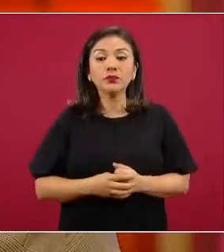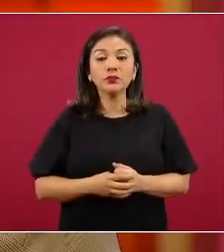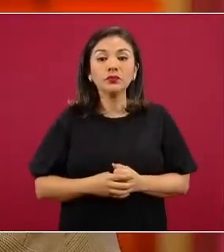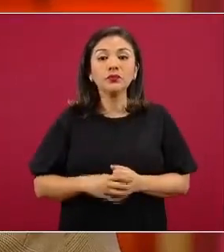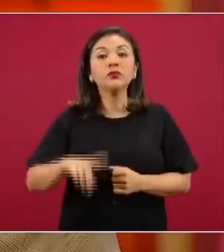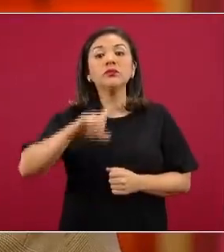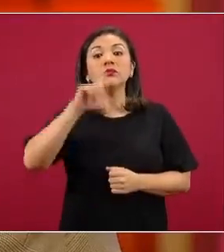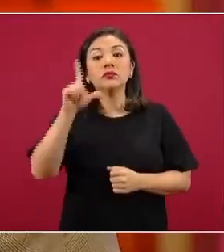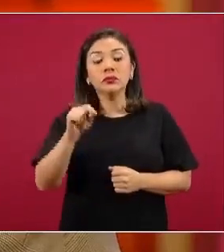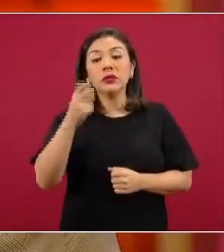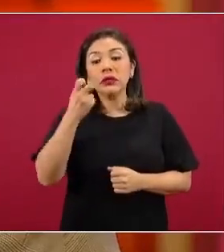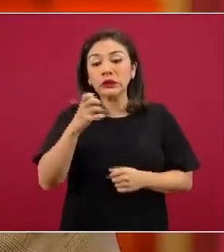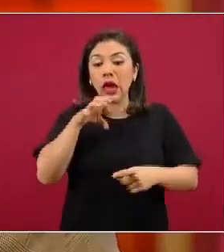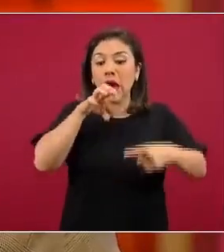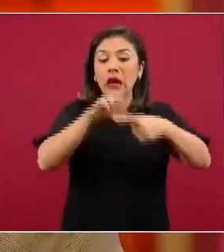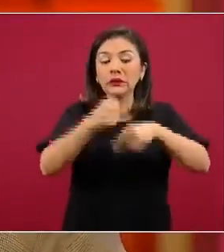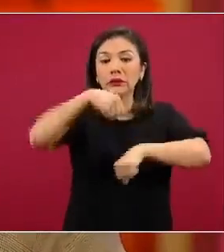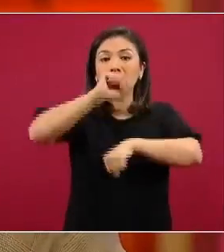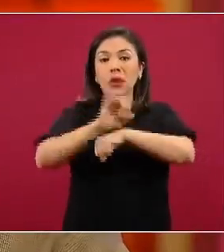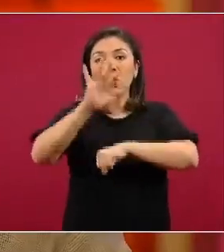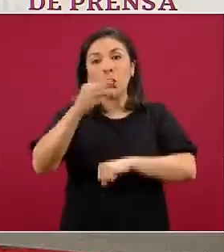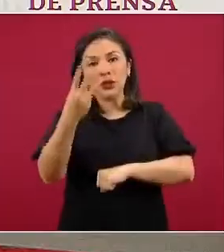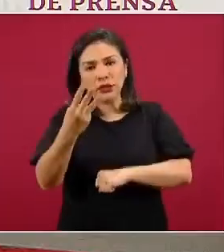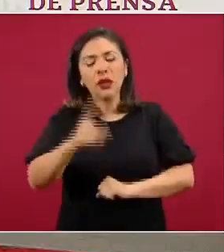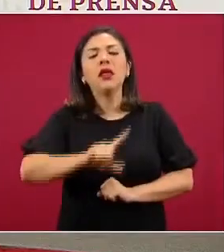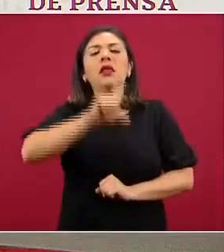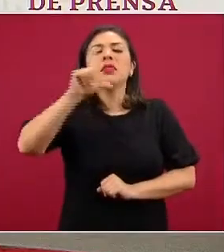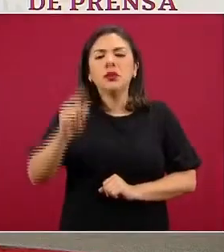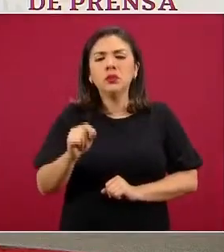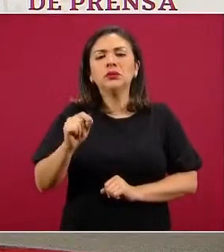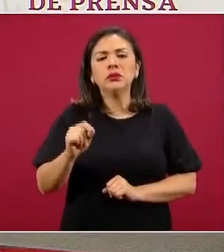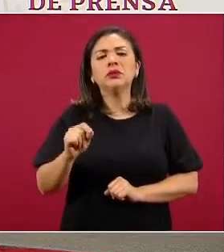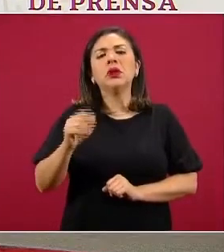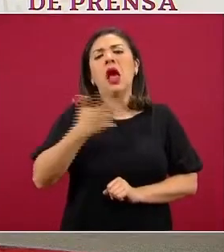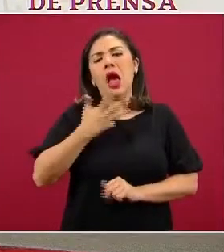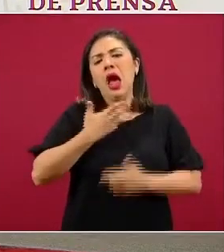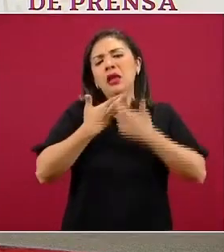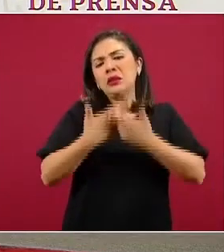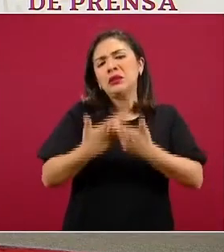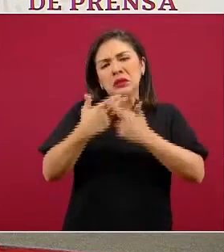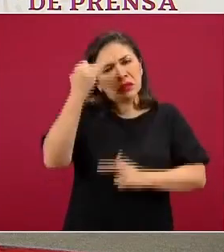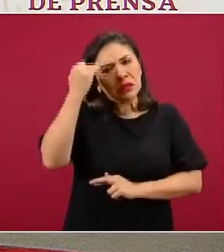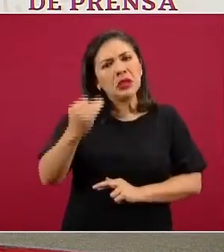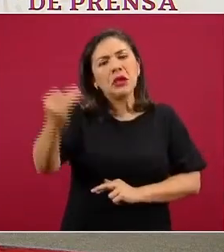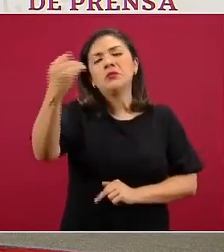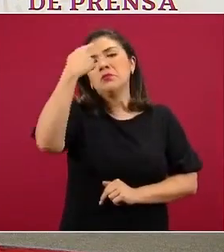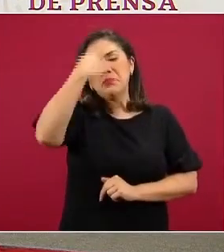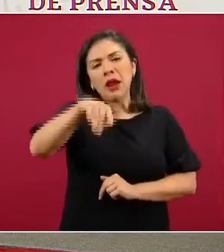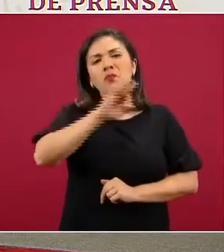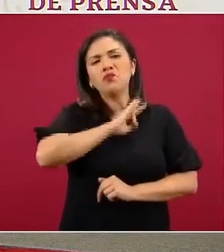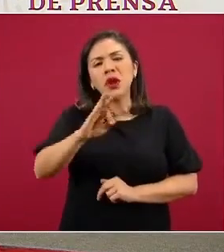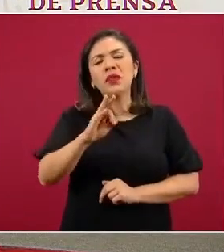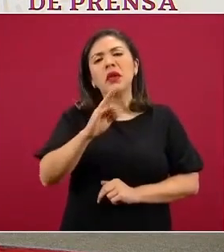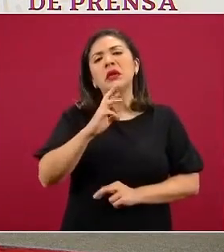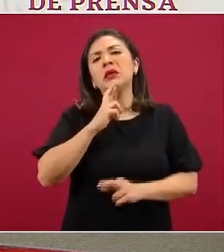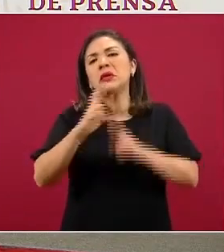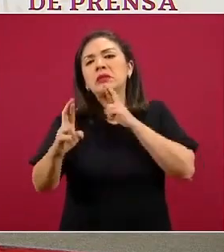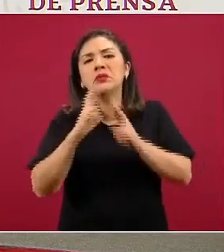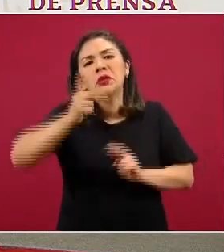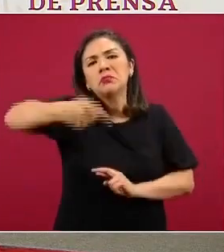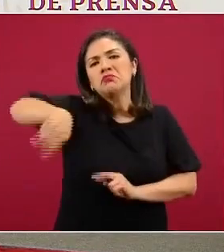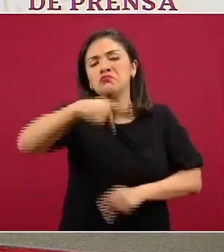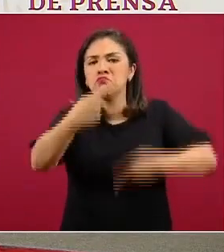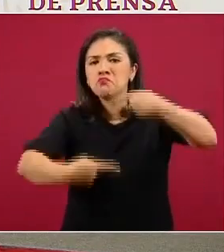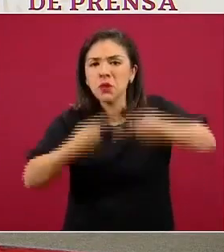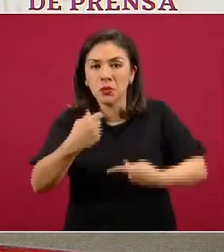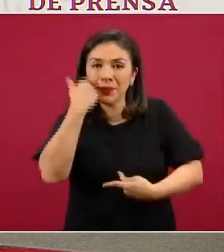hasta la semana 43. Y después de eso yo creo que habrá espacio suficiente para contestar preguntas